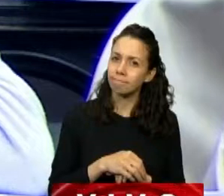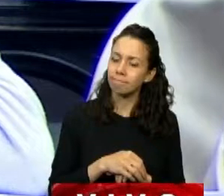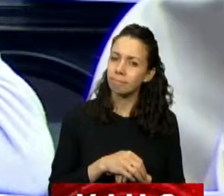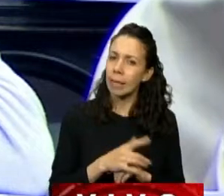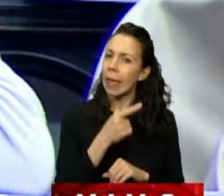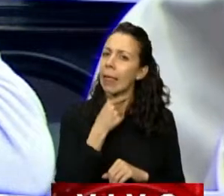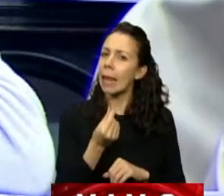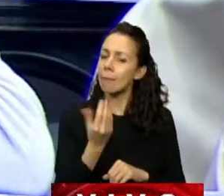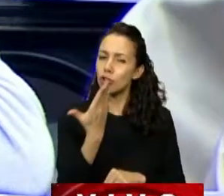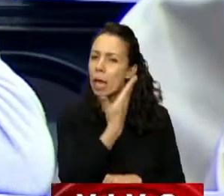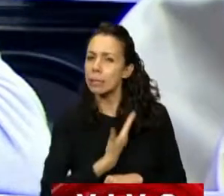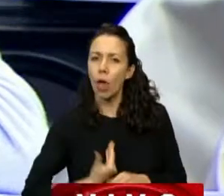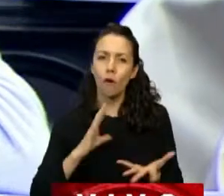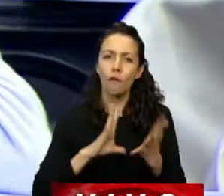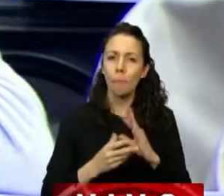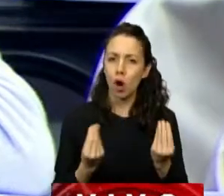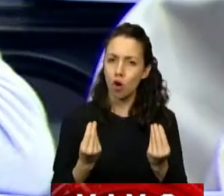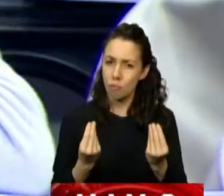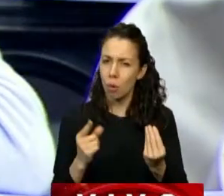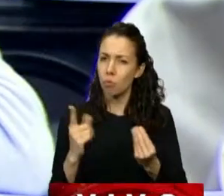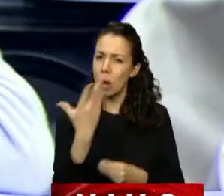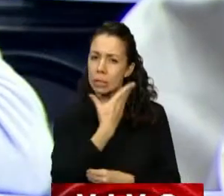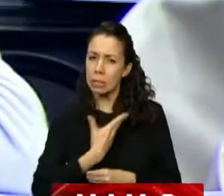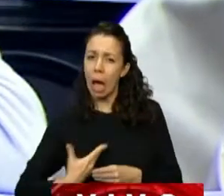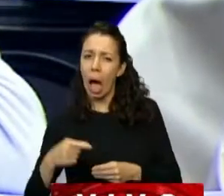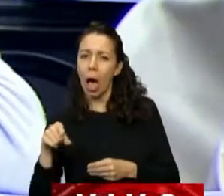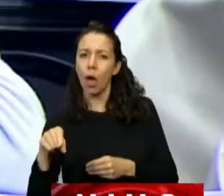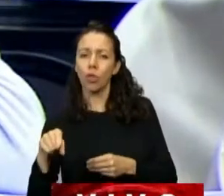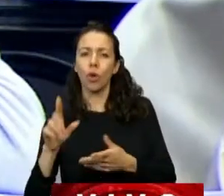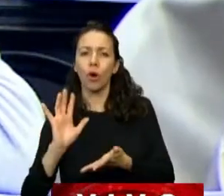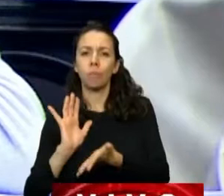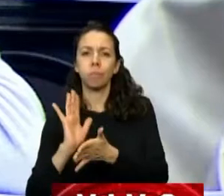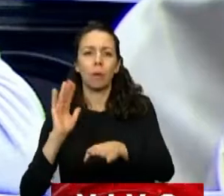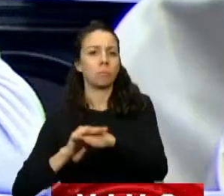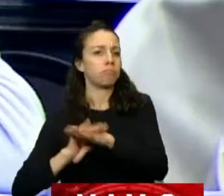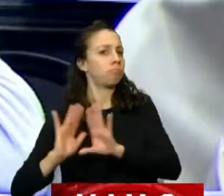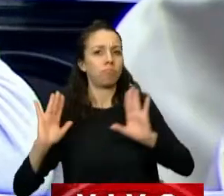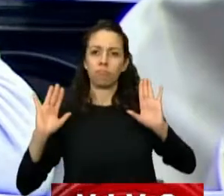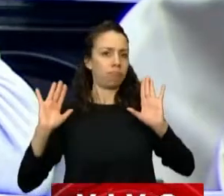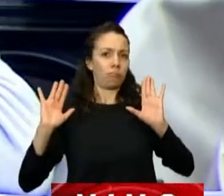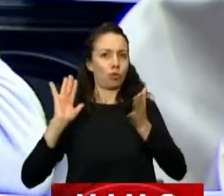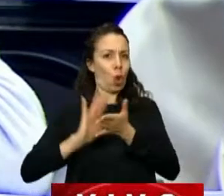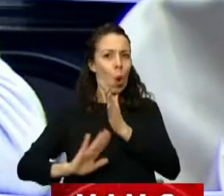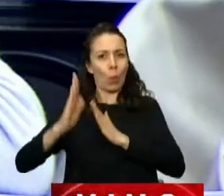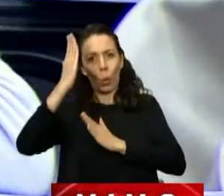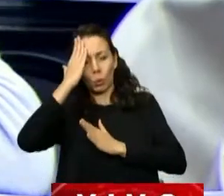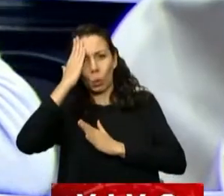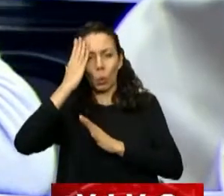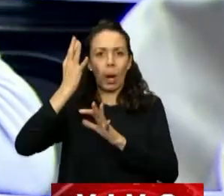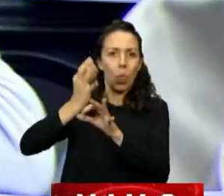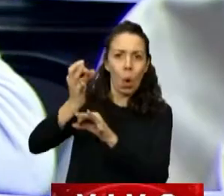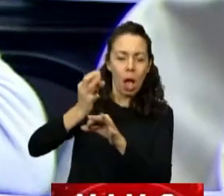Estado que se sigue alejando de una responsabilidad en materia educativa y cultural